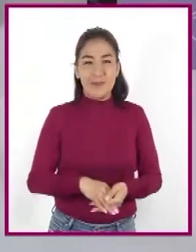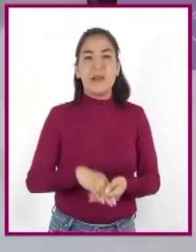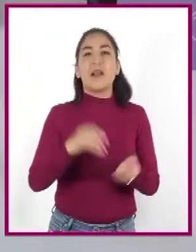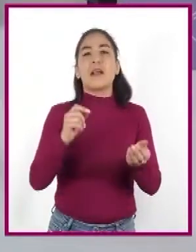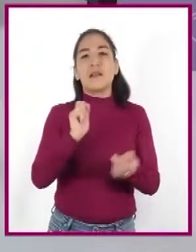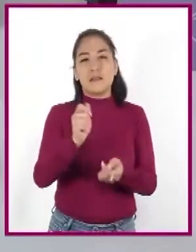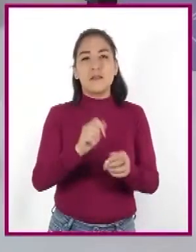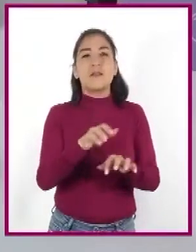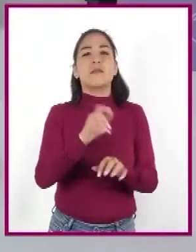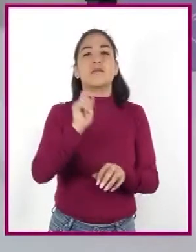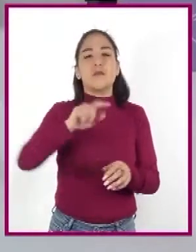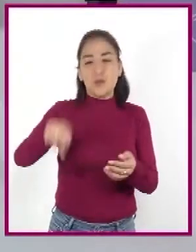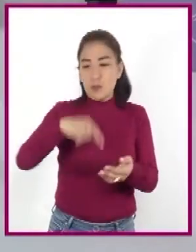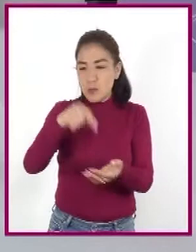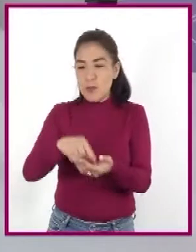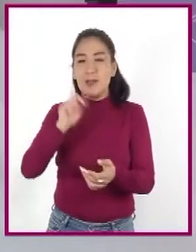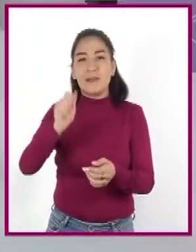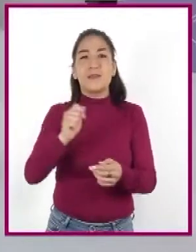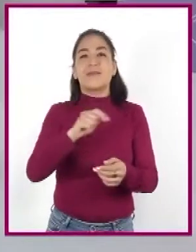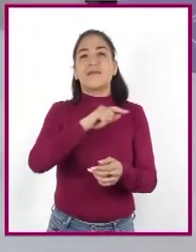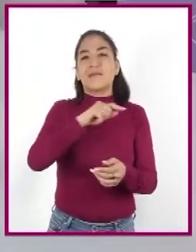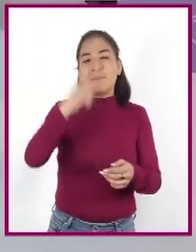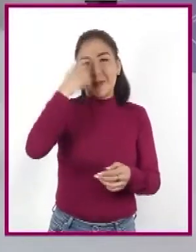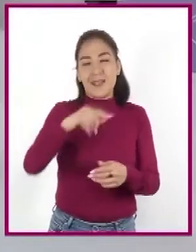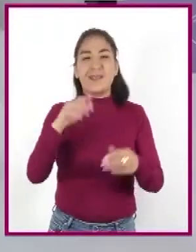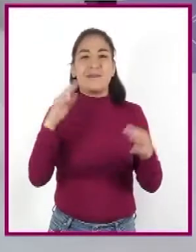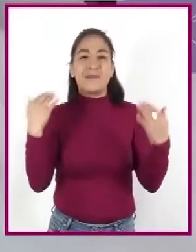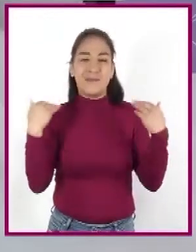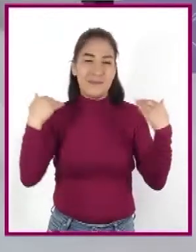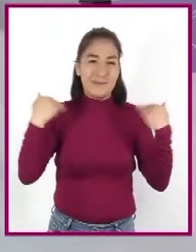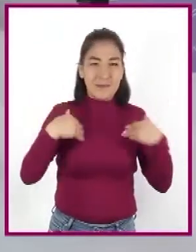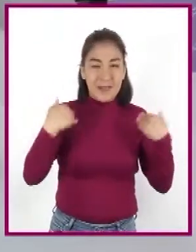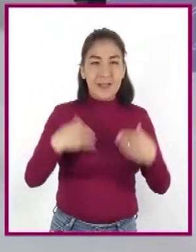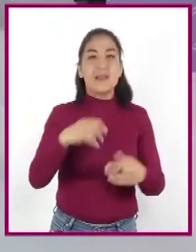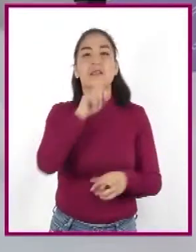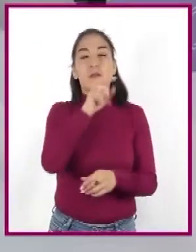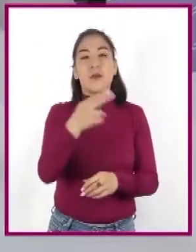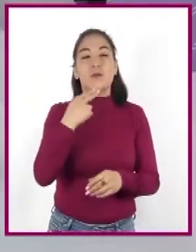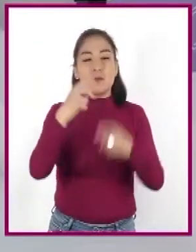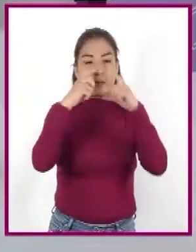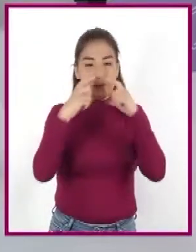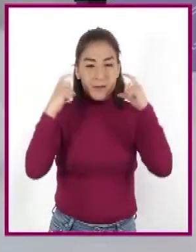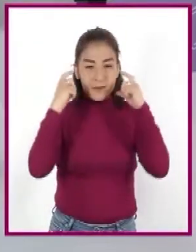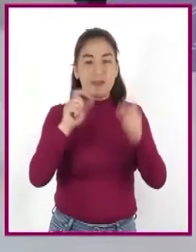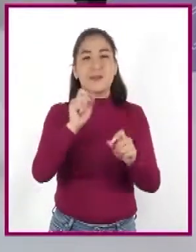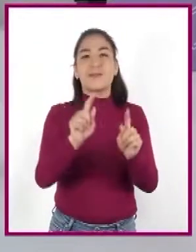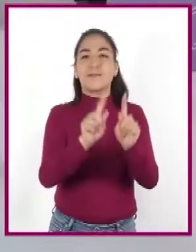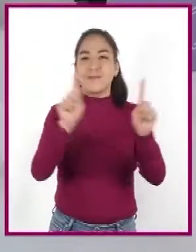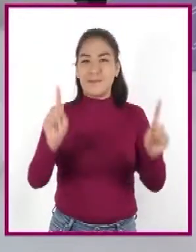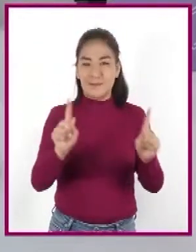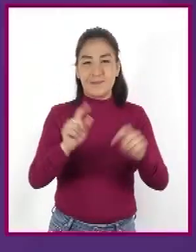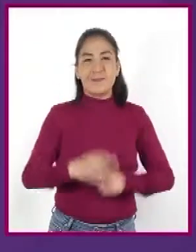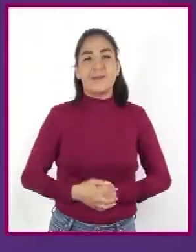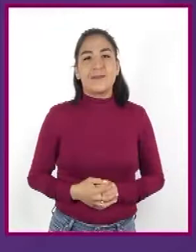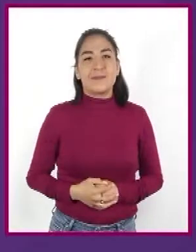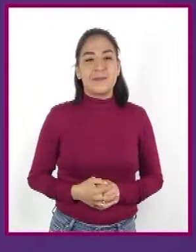desinfectando áreas comunes, usar cubrebocas y mantener una sana distancia.